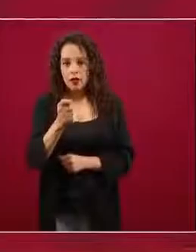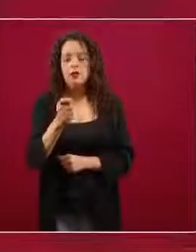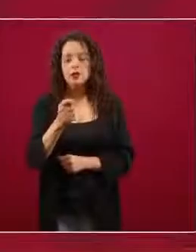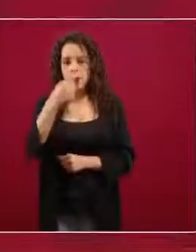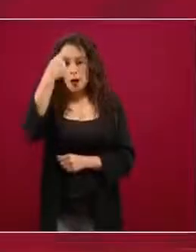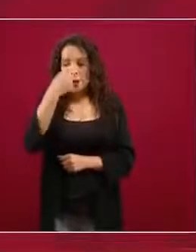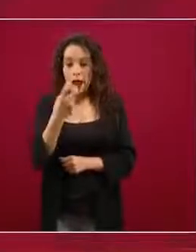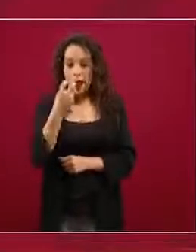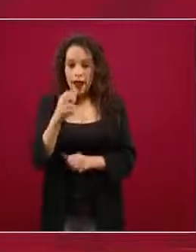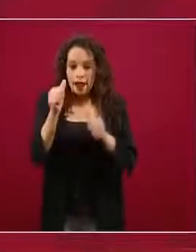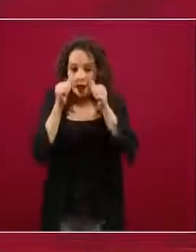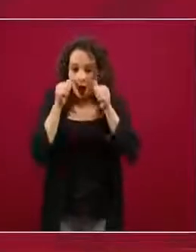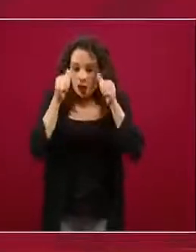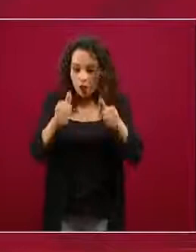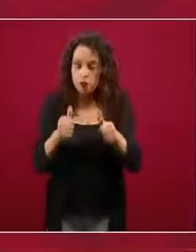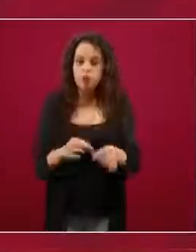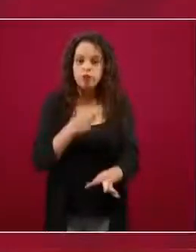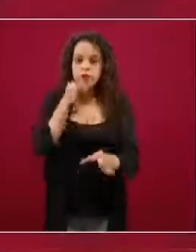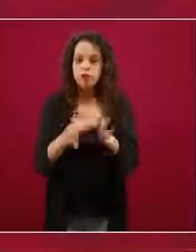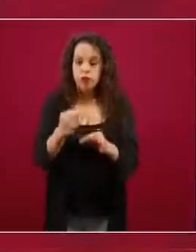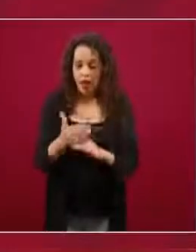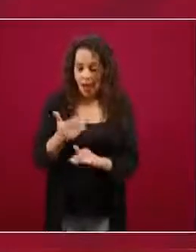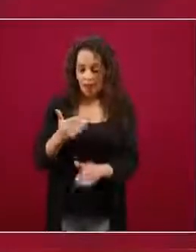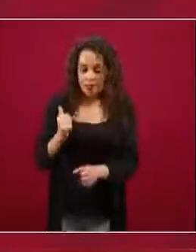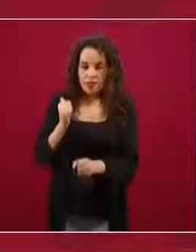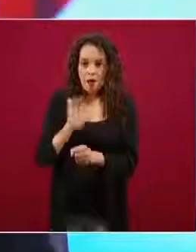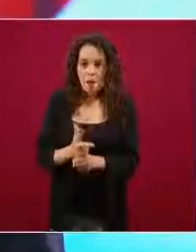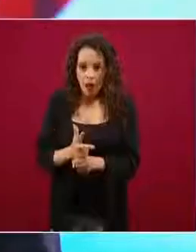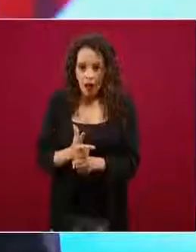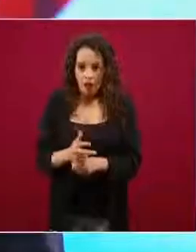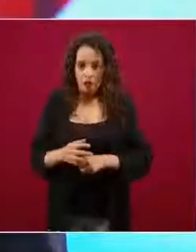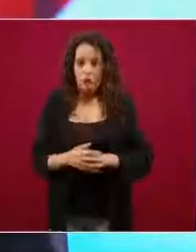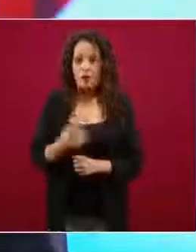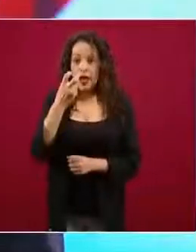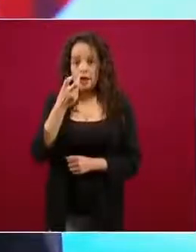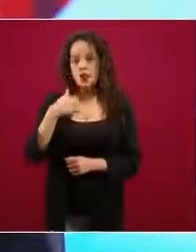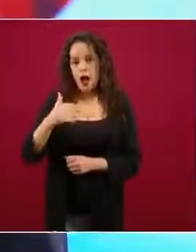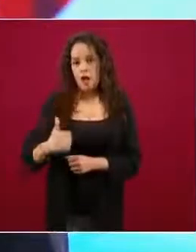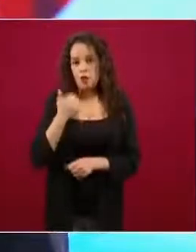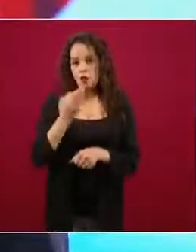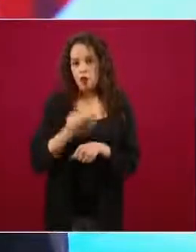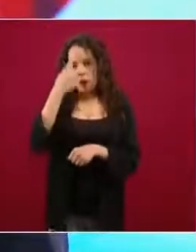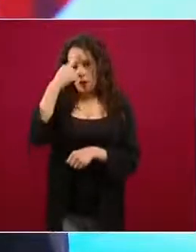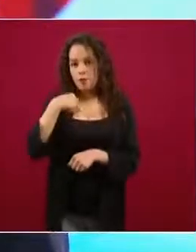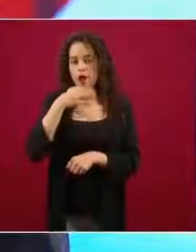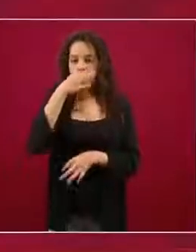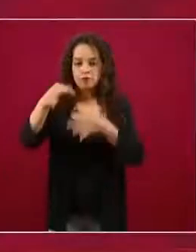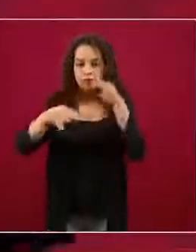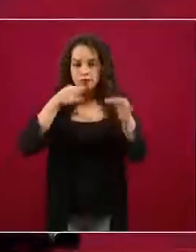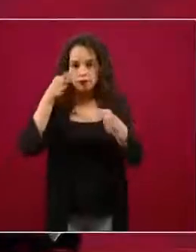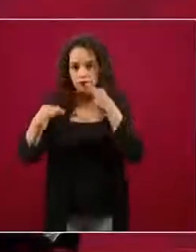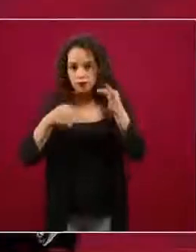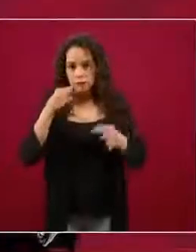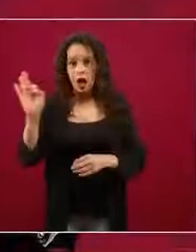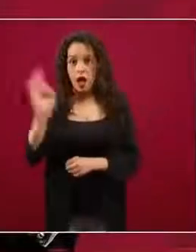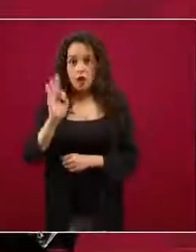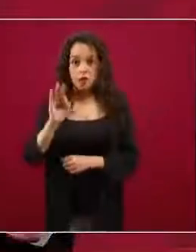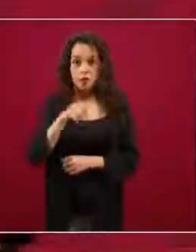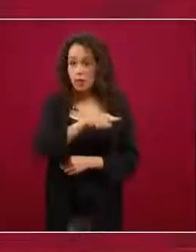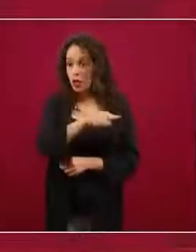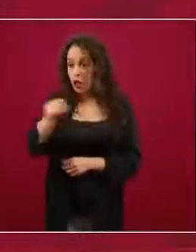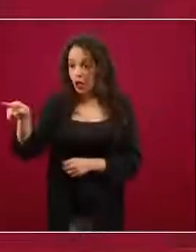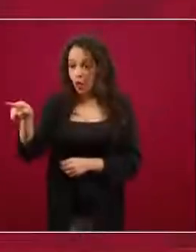es crítico y es el mensaje que damos a la población. Si usted es una persona mayor de 60 años, que fue el tema que tratamos